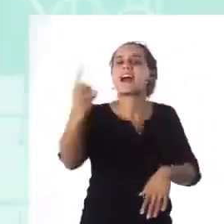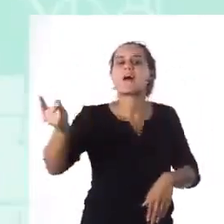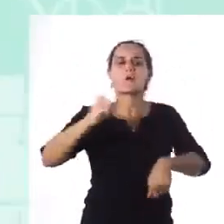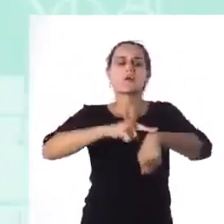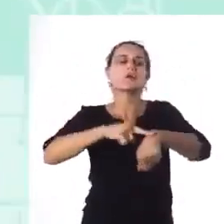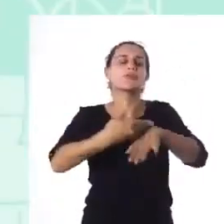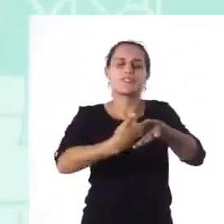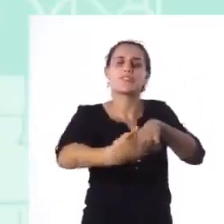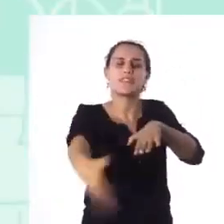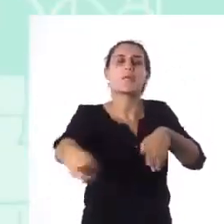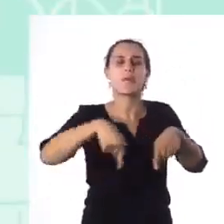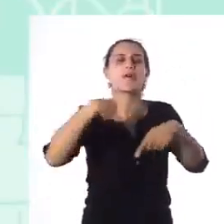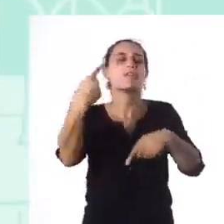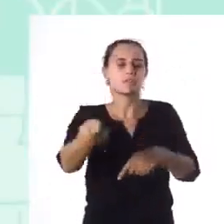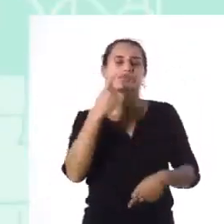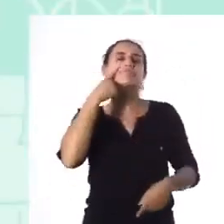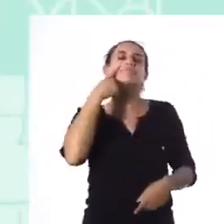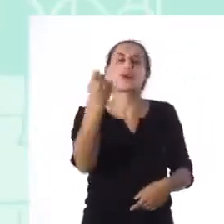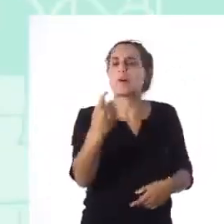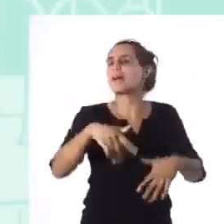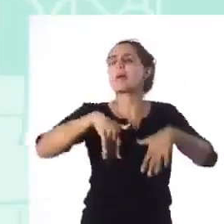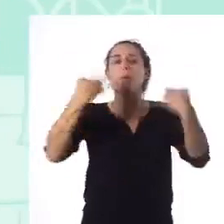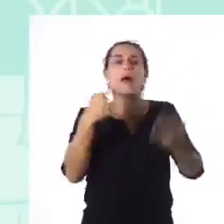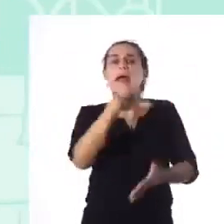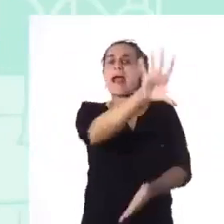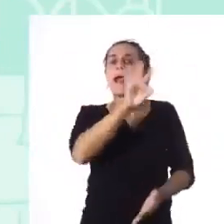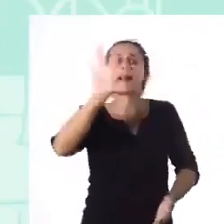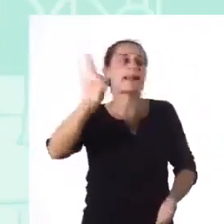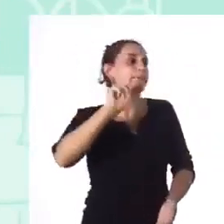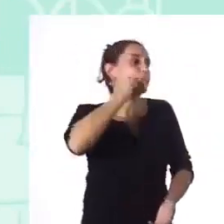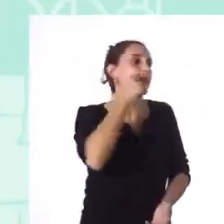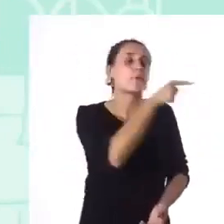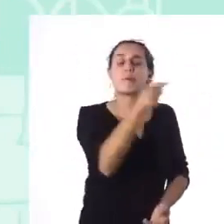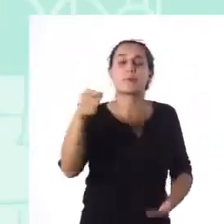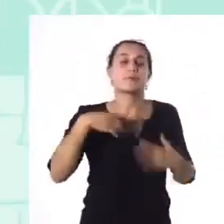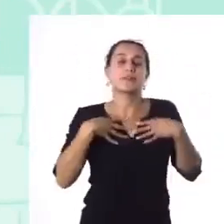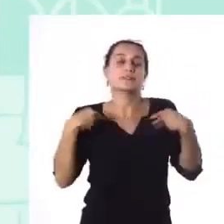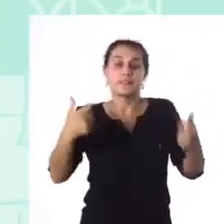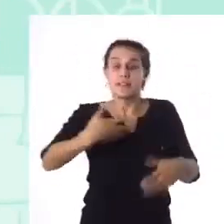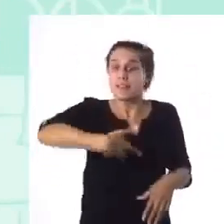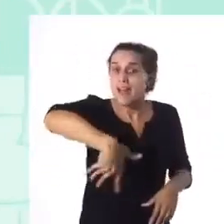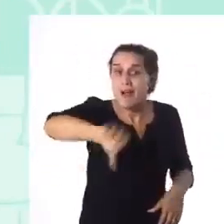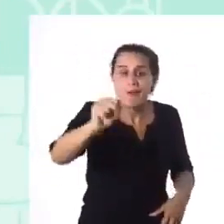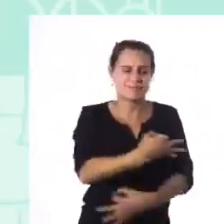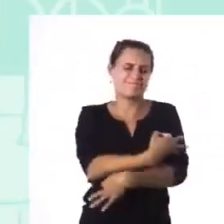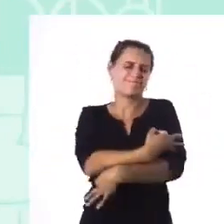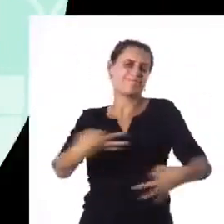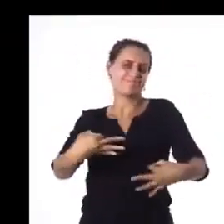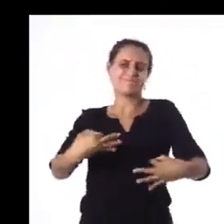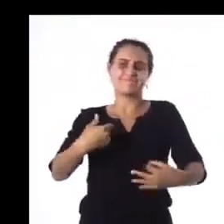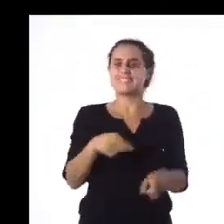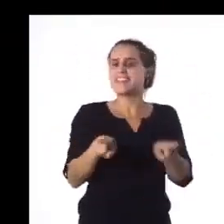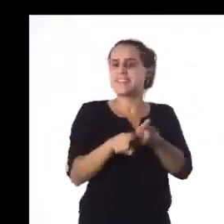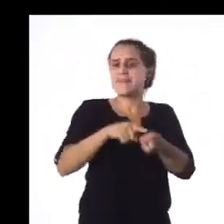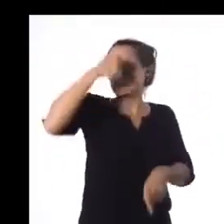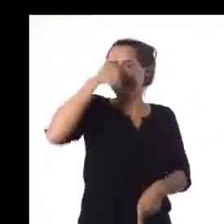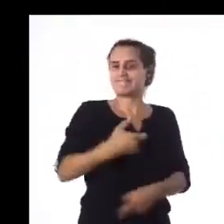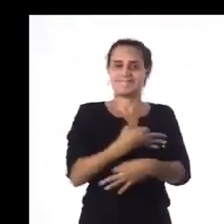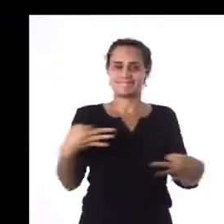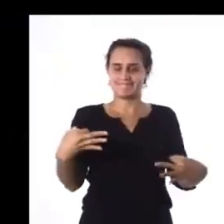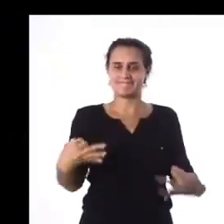un poco más de tiempo para resolverlo todo. Con el tiempo, cualquiera que sea tu orientación sexual, descubrirás que eres perfecto,